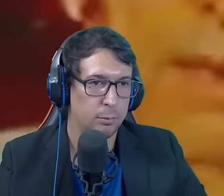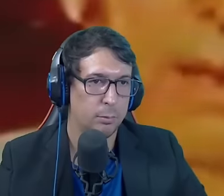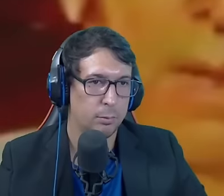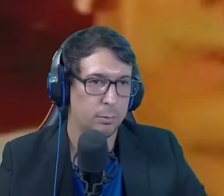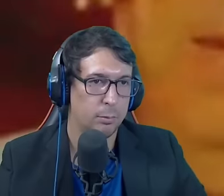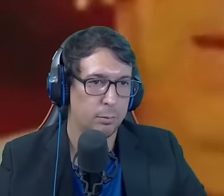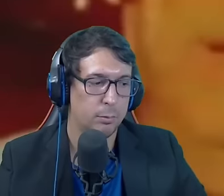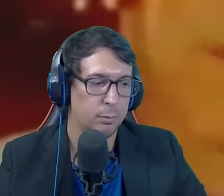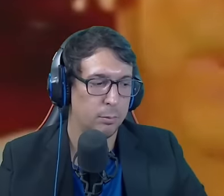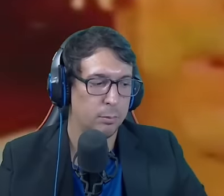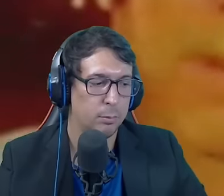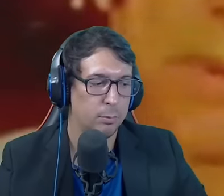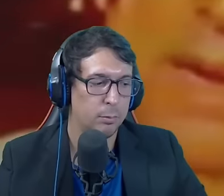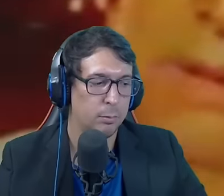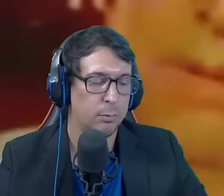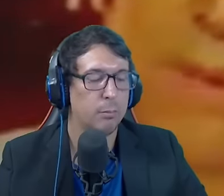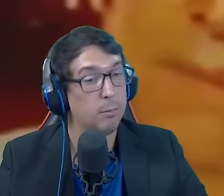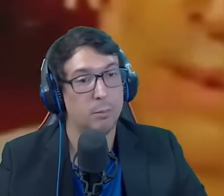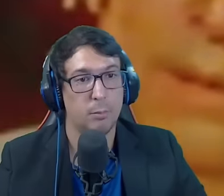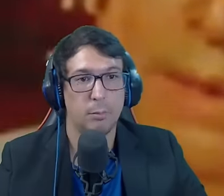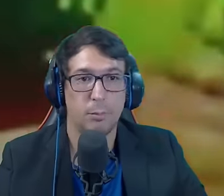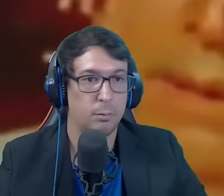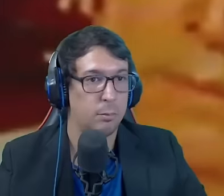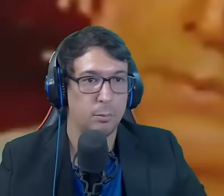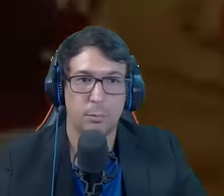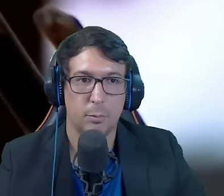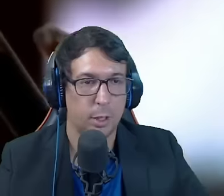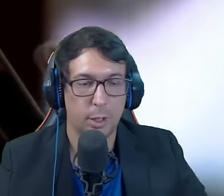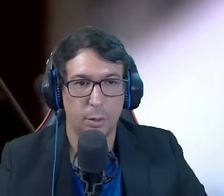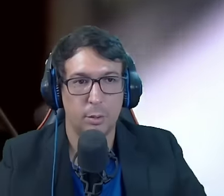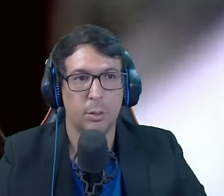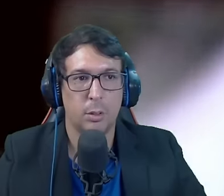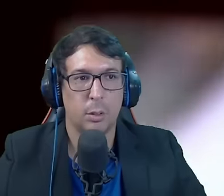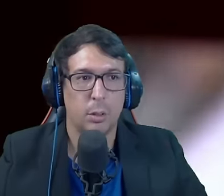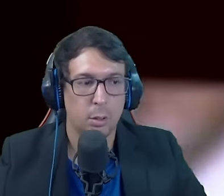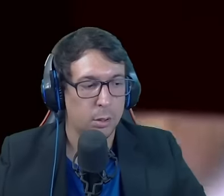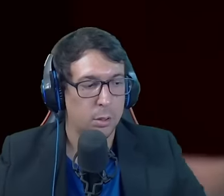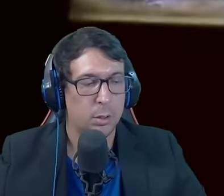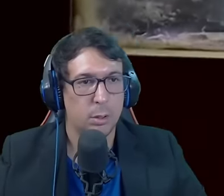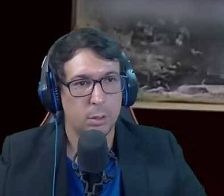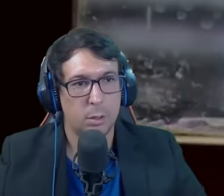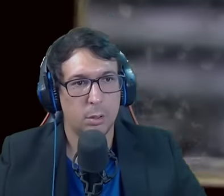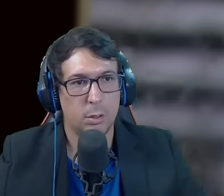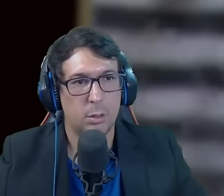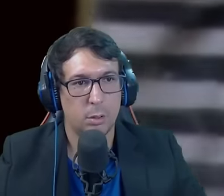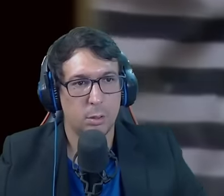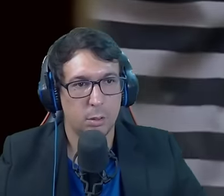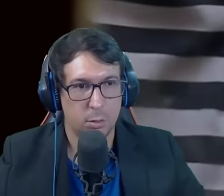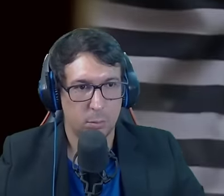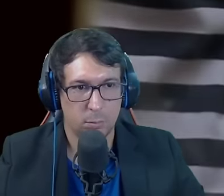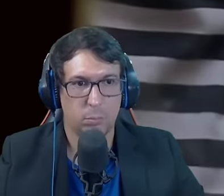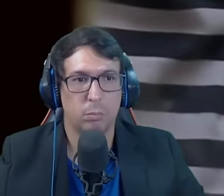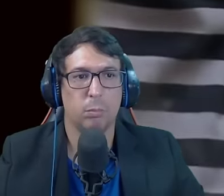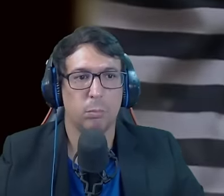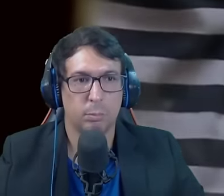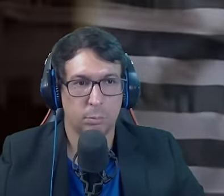lucha, y eso nadie lo puede ignorar de los que me critiquen. Roser Bru, Premio Nacional de las Artes y